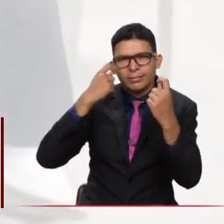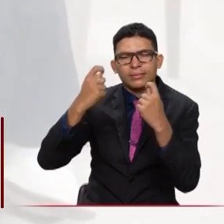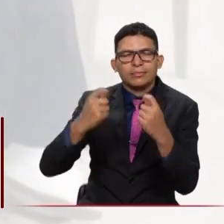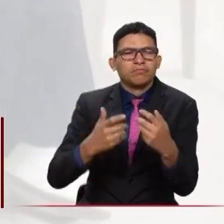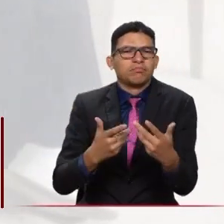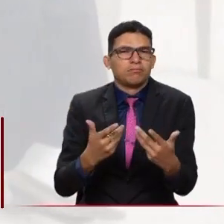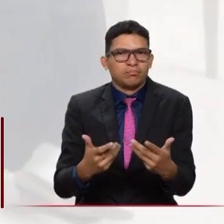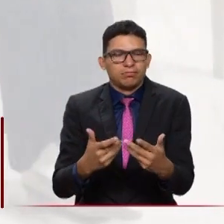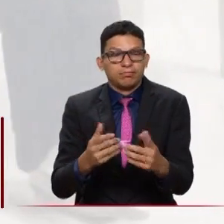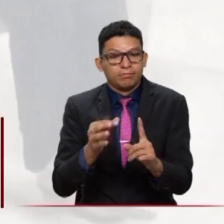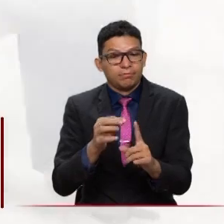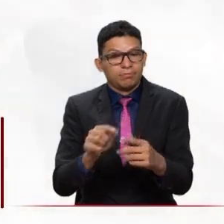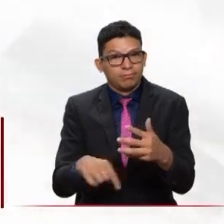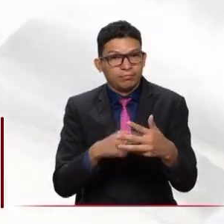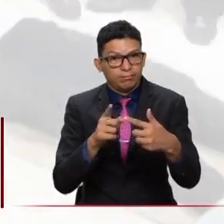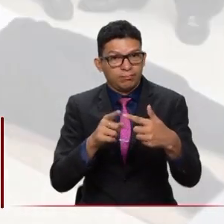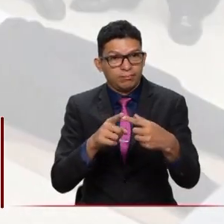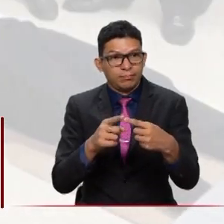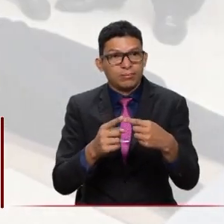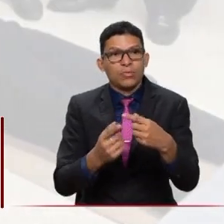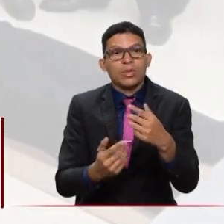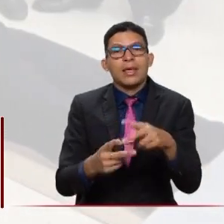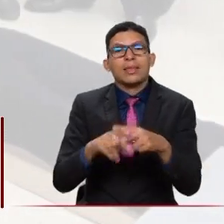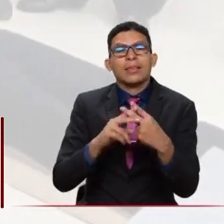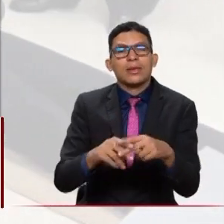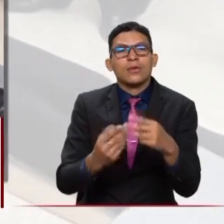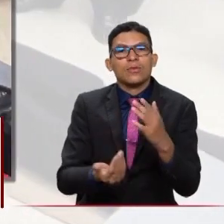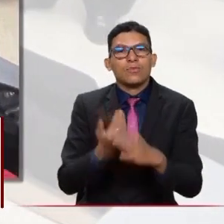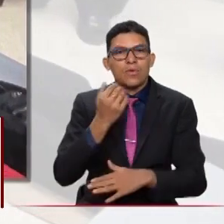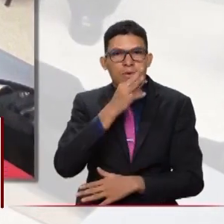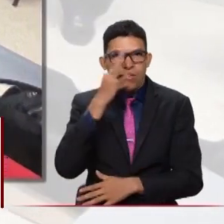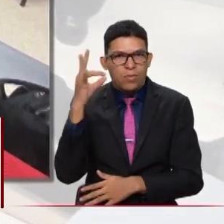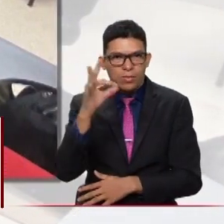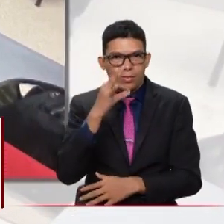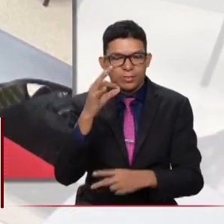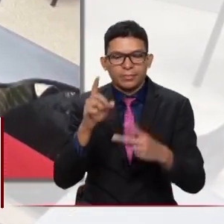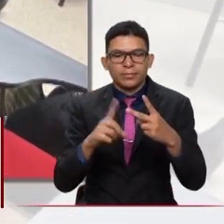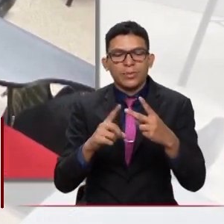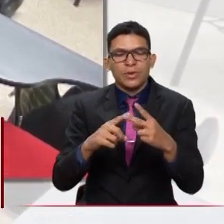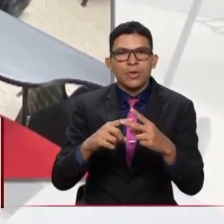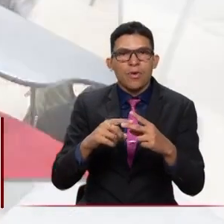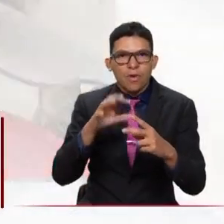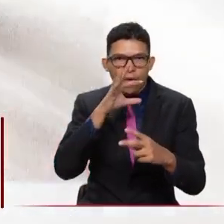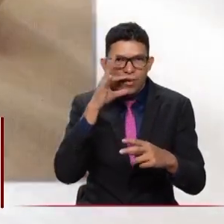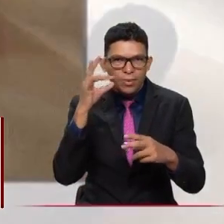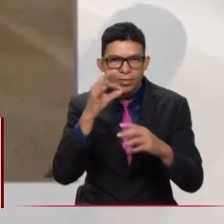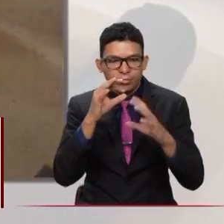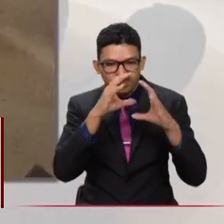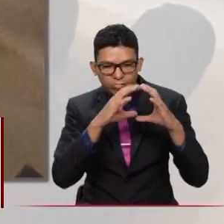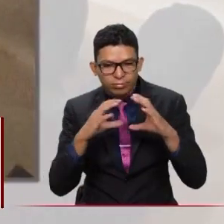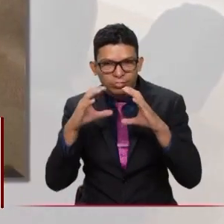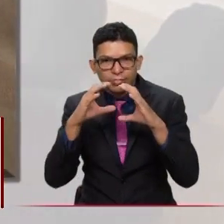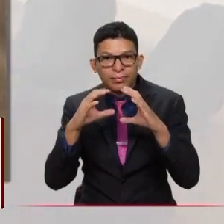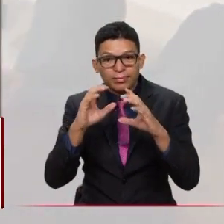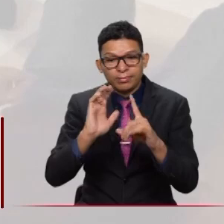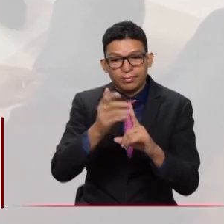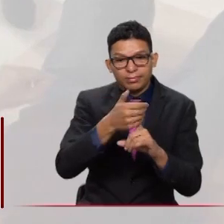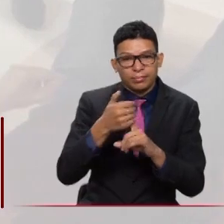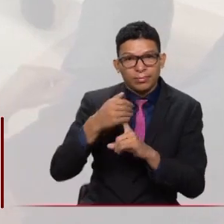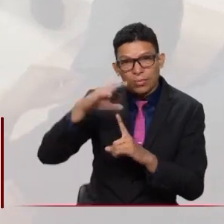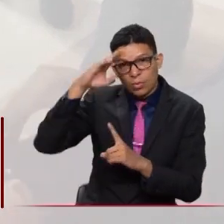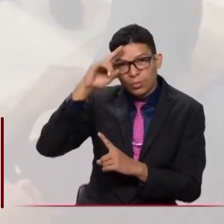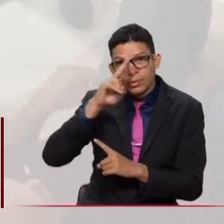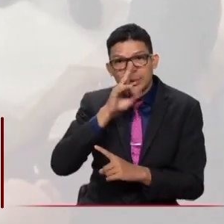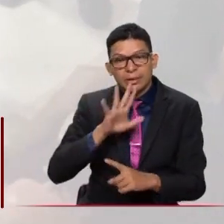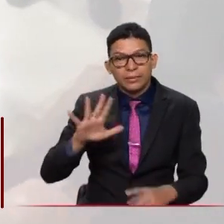las cuales se destacan el taller de nuevas masculinidades, el círculo de hombres y guardianes protectores de la Policía Nacional.